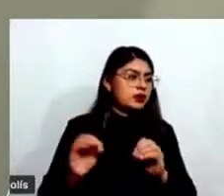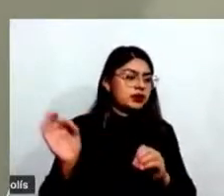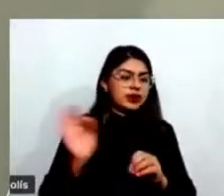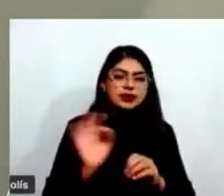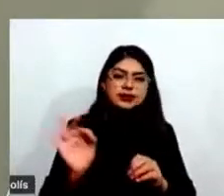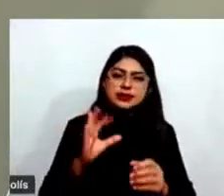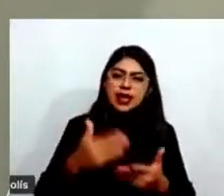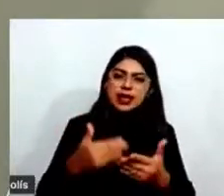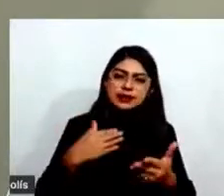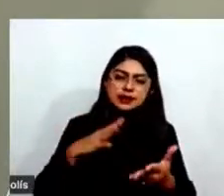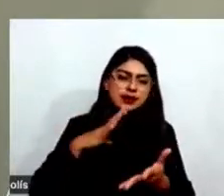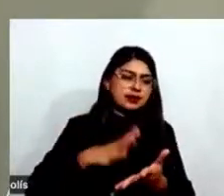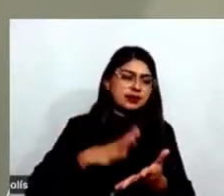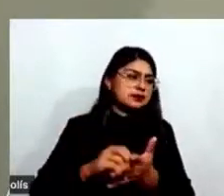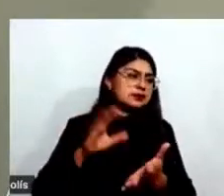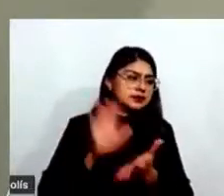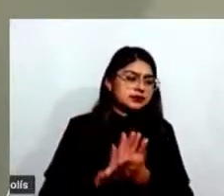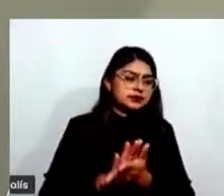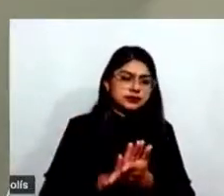pasado el cual dejará de